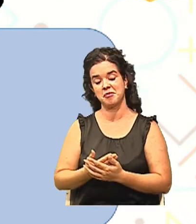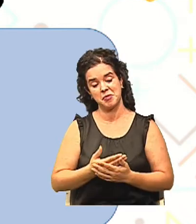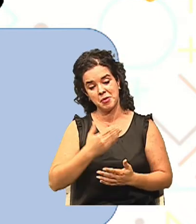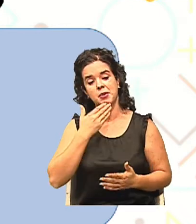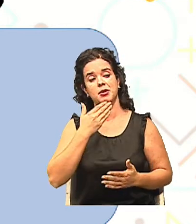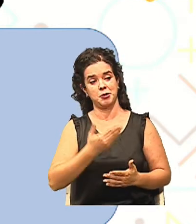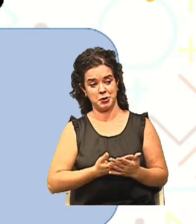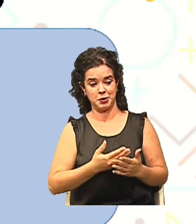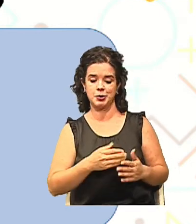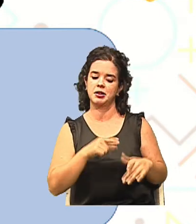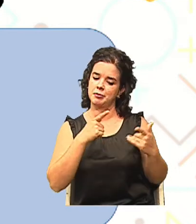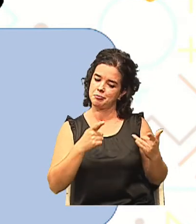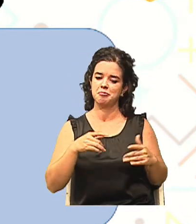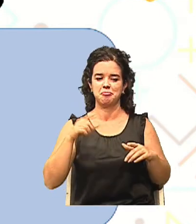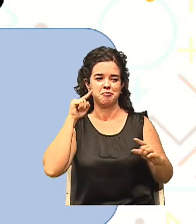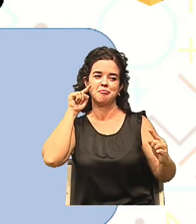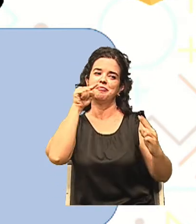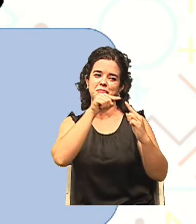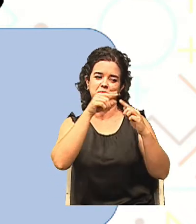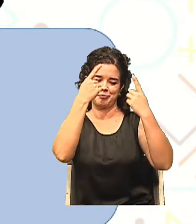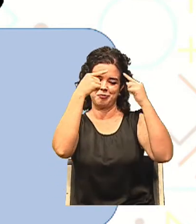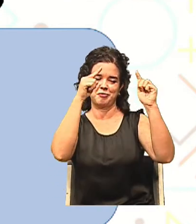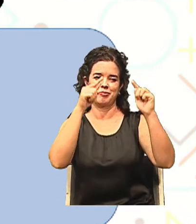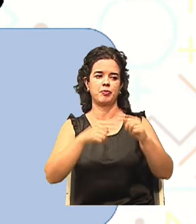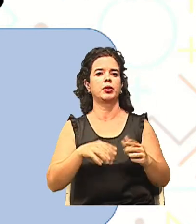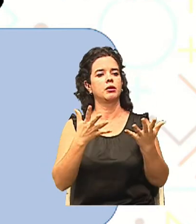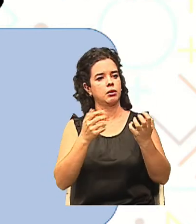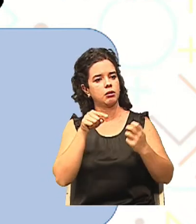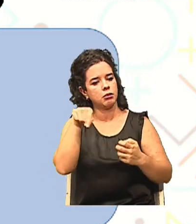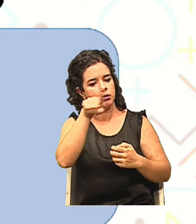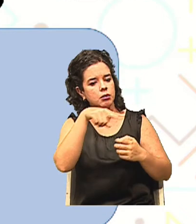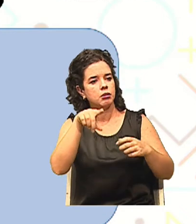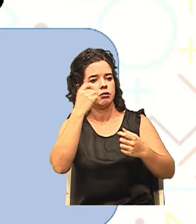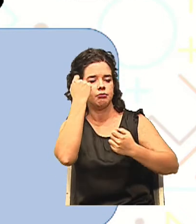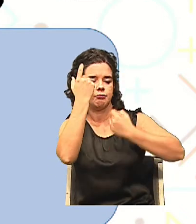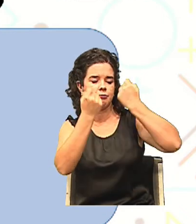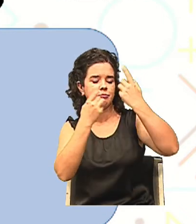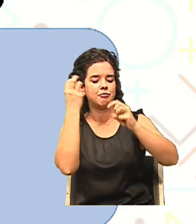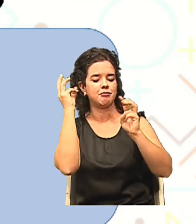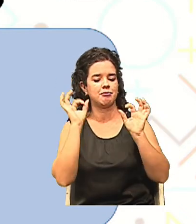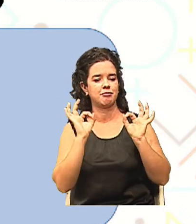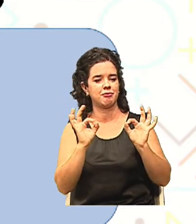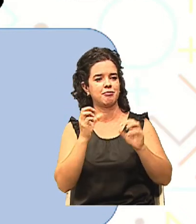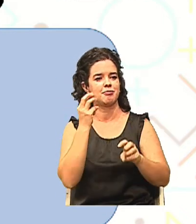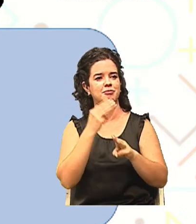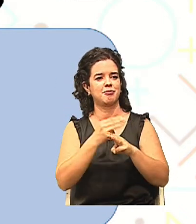porque esa es nuestra misión, hacer que entiendan en la clase de matemática.